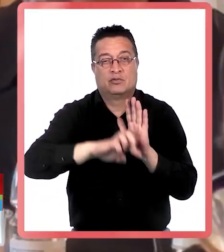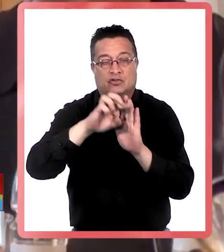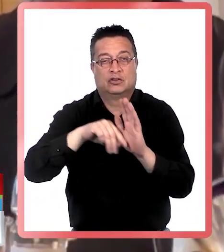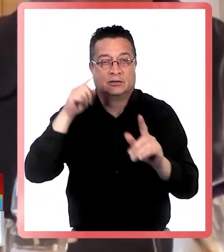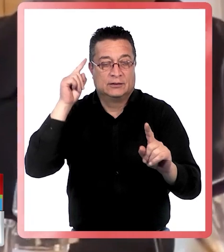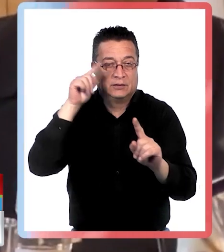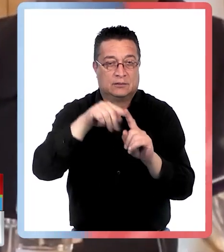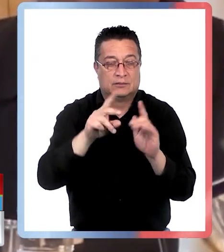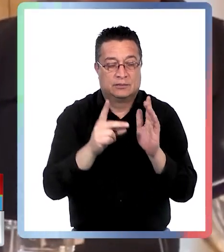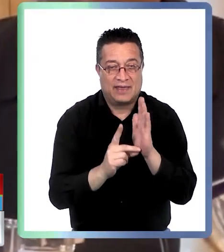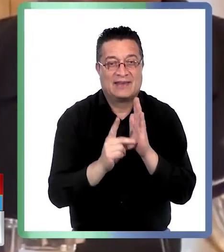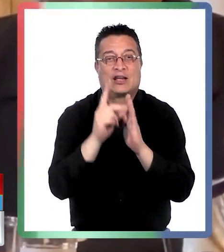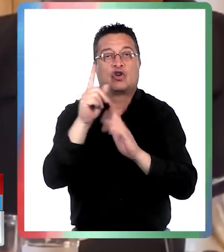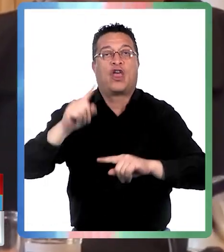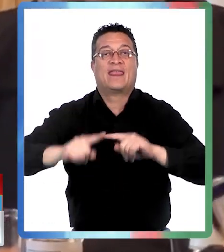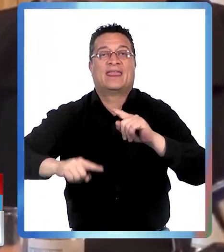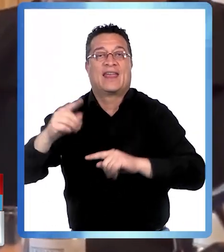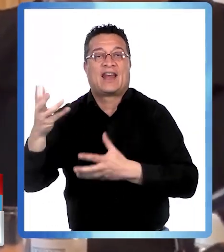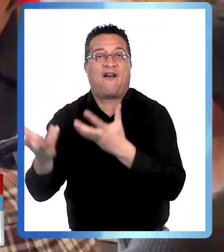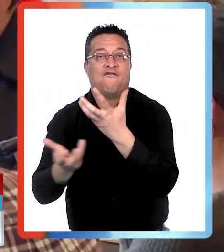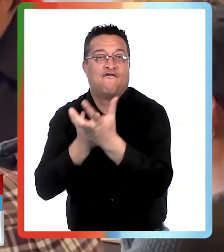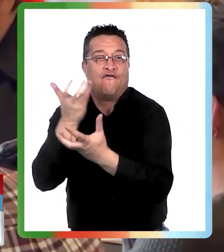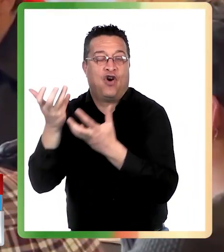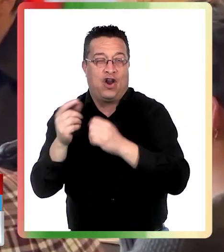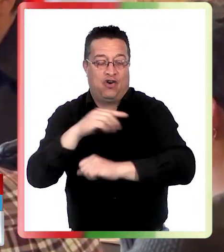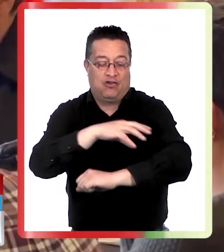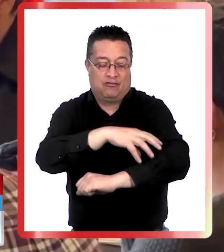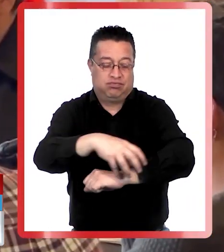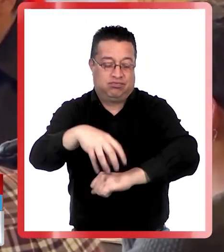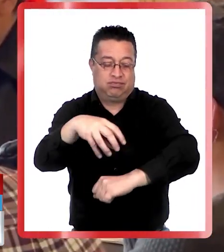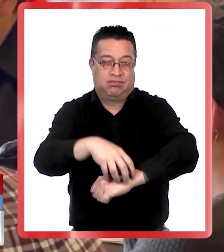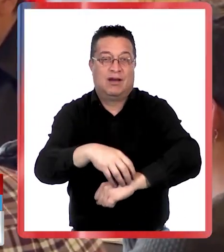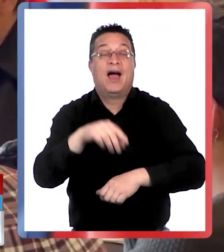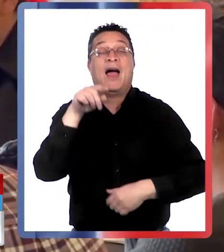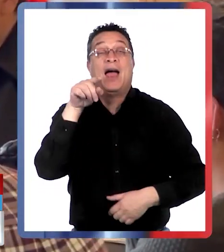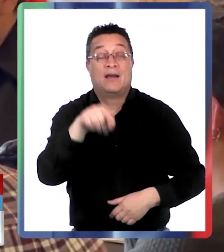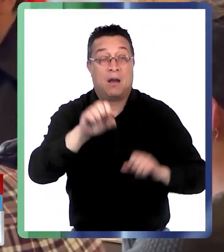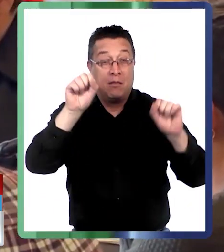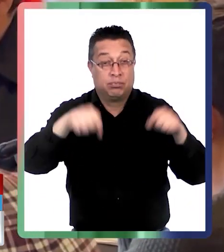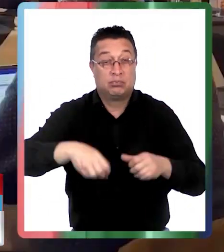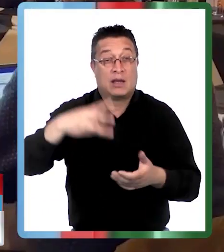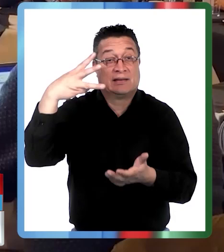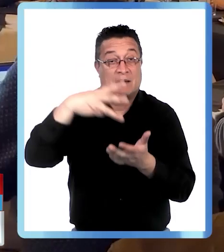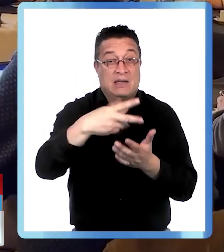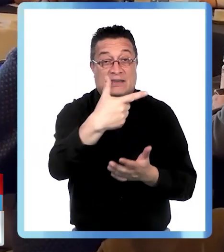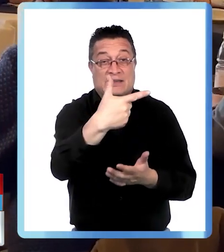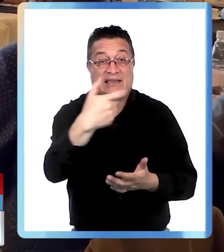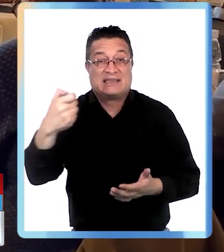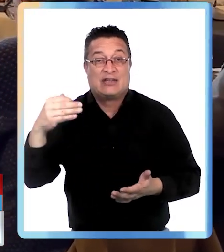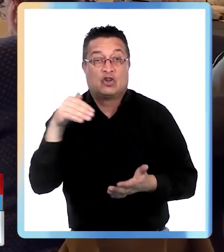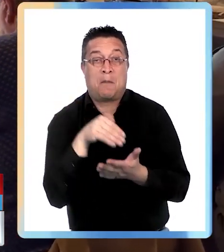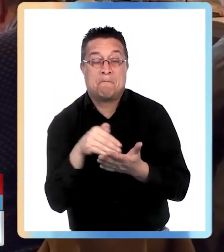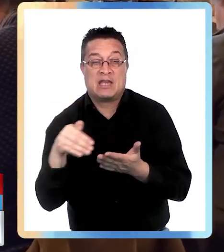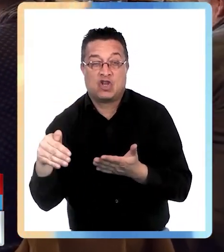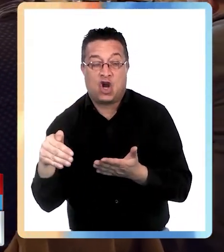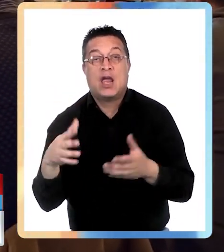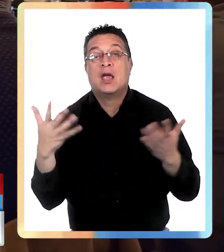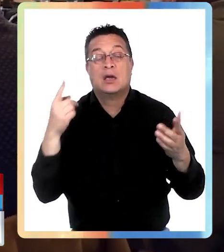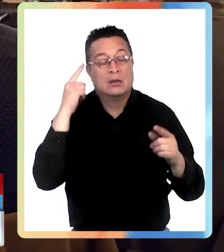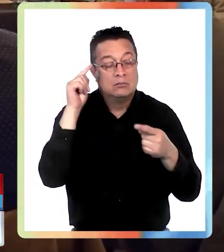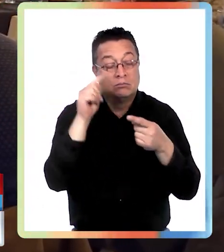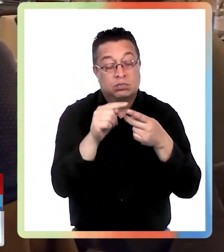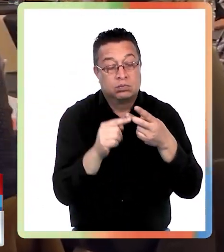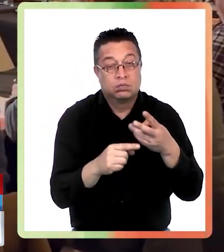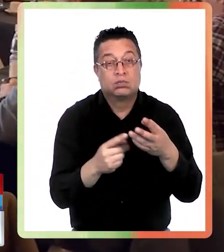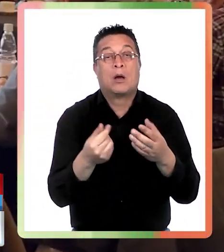proyectos destinados al desarrollo de tierra del fuego en diversos ámbitos aprobaron más de 3,700 millones de pesos